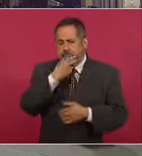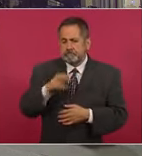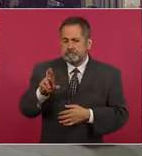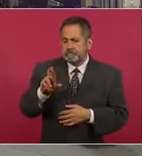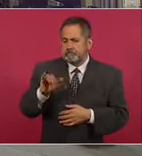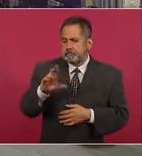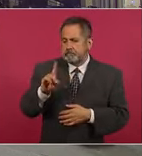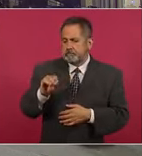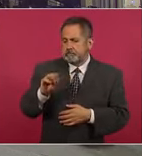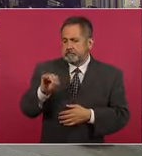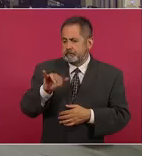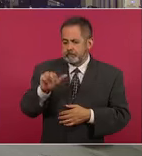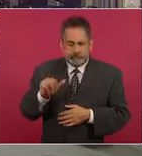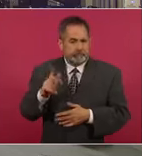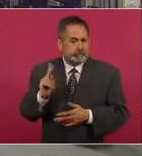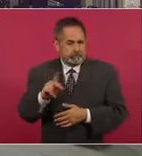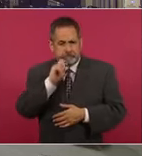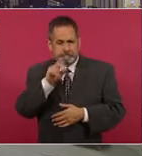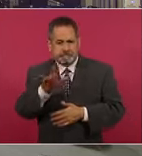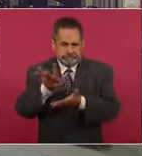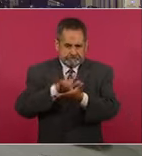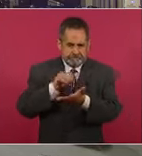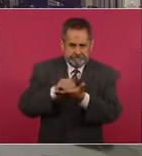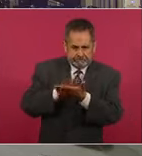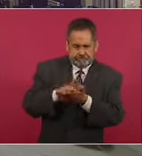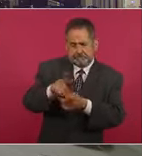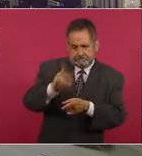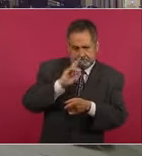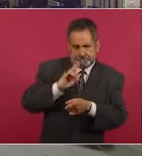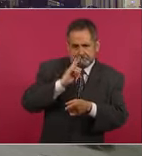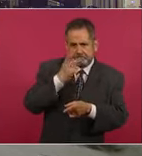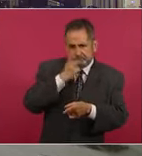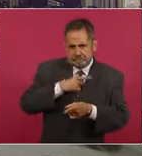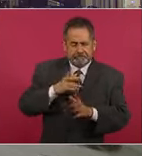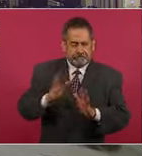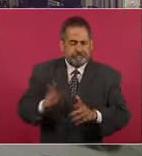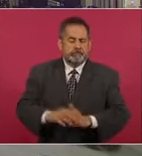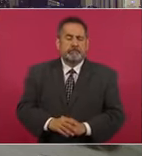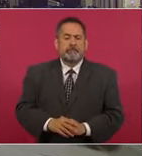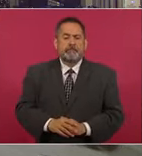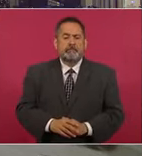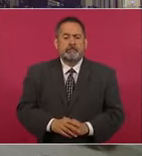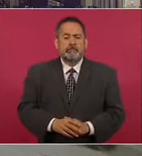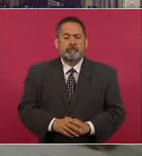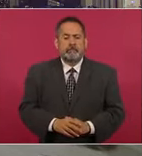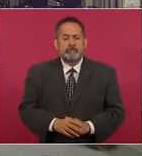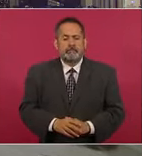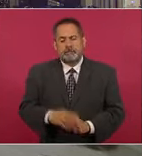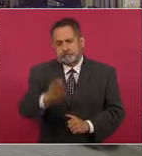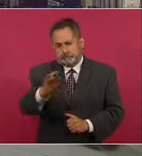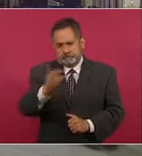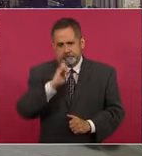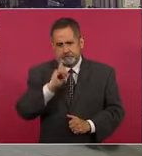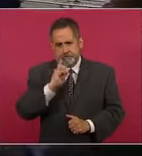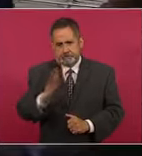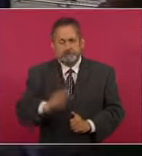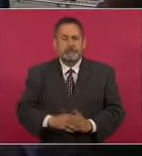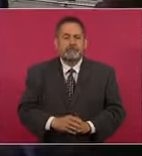también toma nota de esta situación. Muy bien. A ver, la compañera.